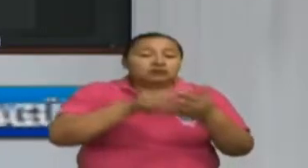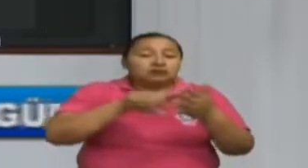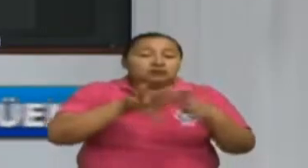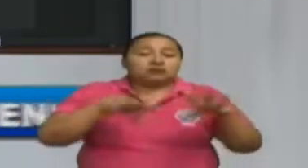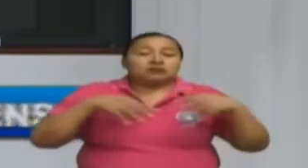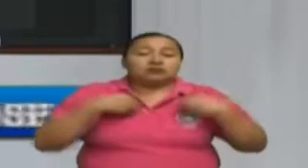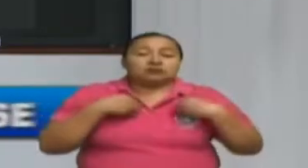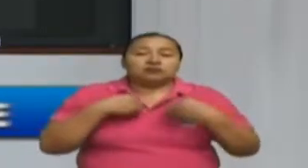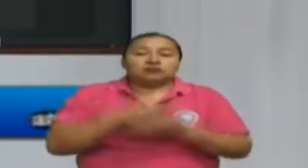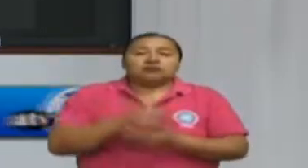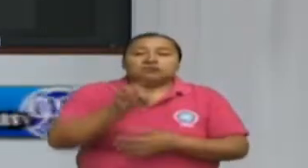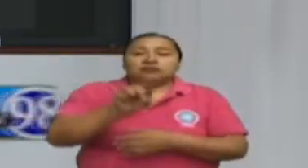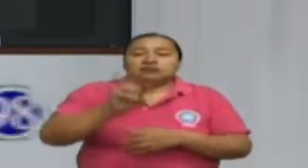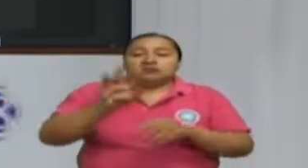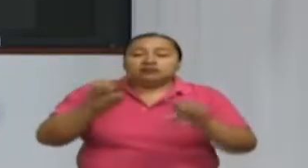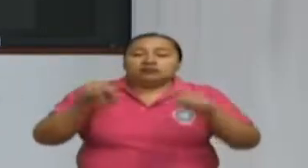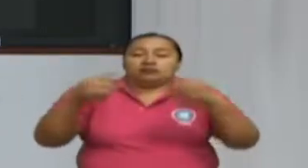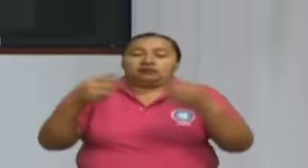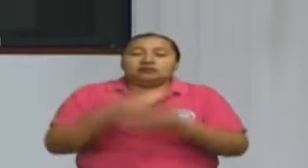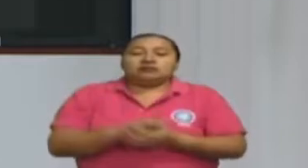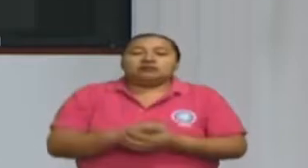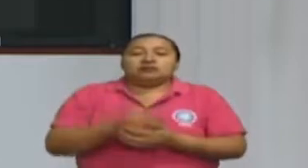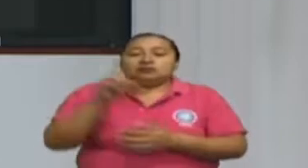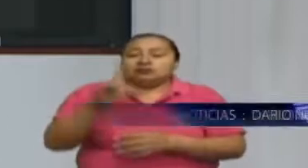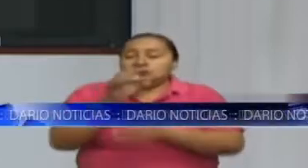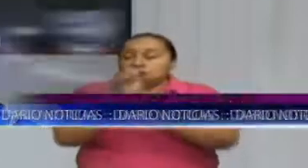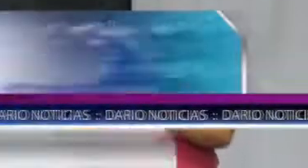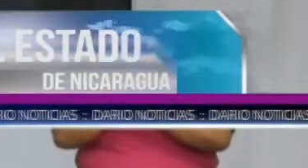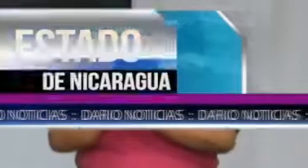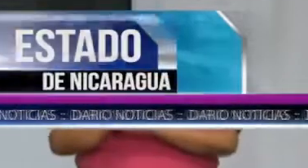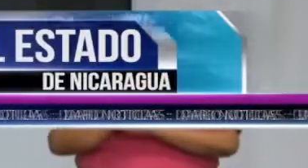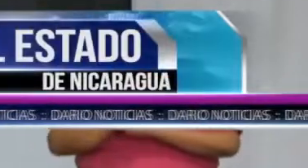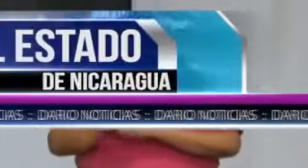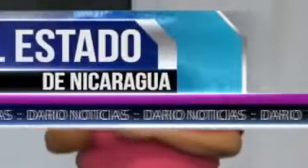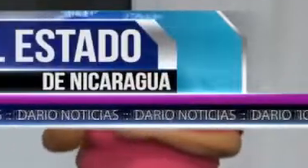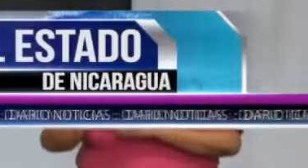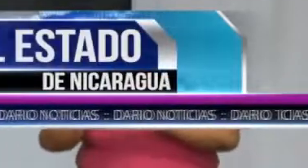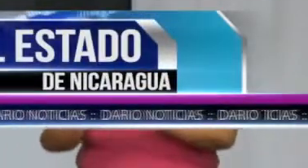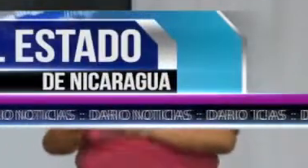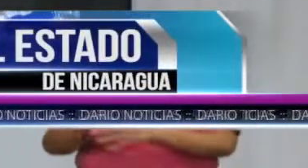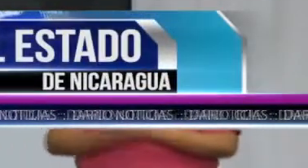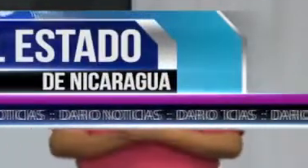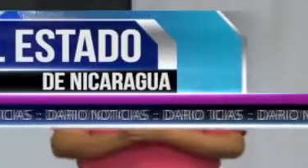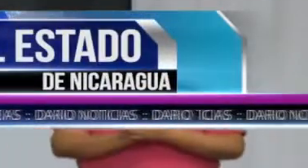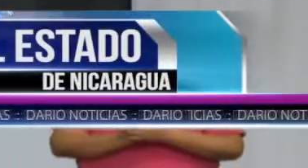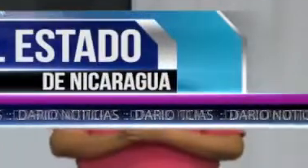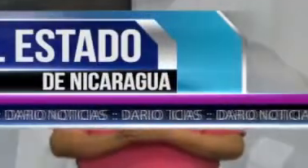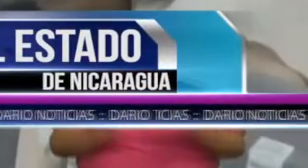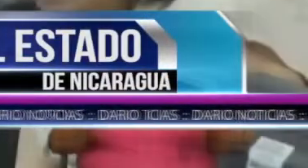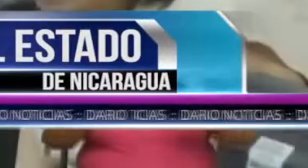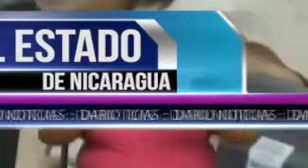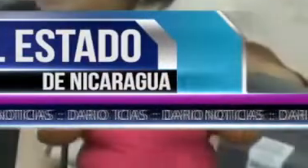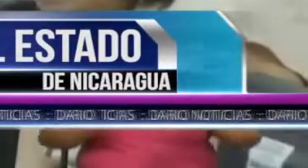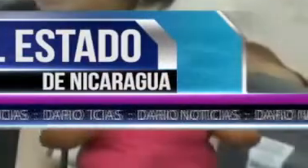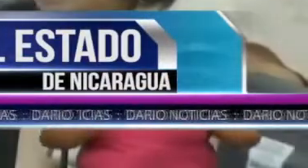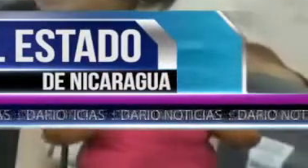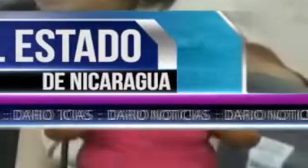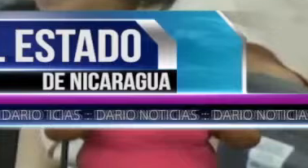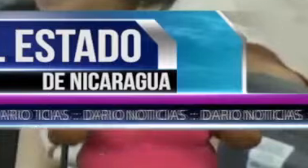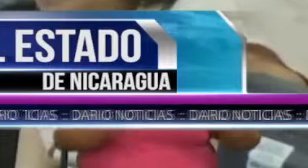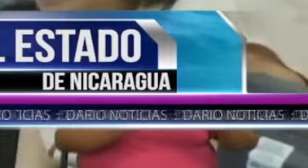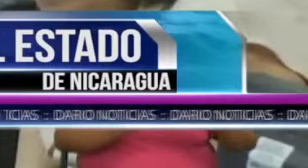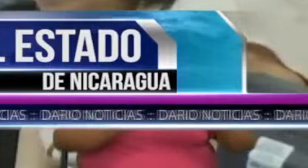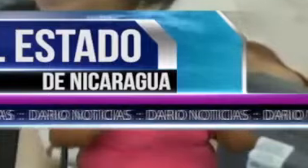a favor, 3 en contra, 1 abstención, 1 presente. Se aprueba el